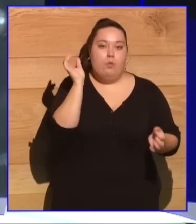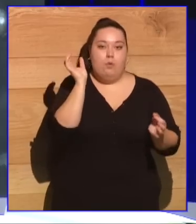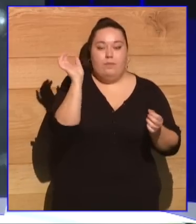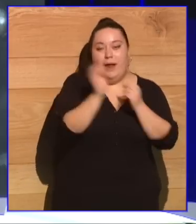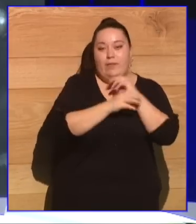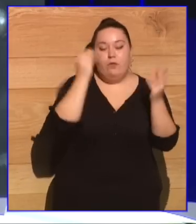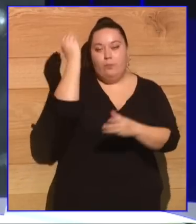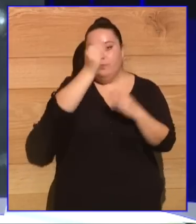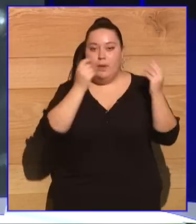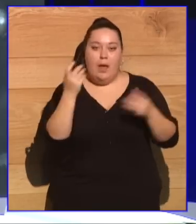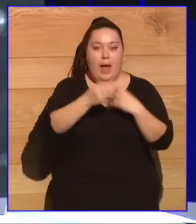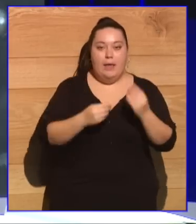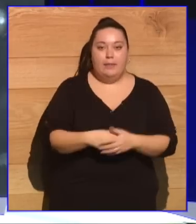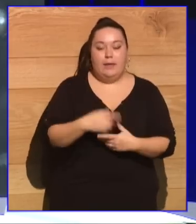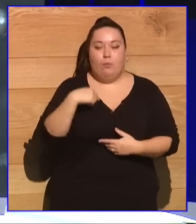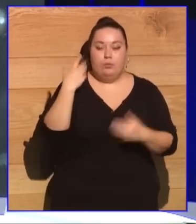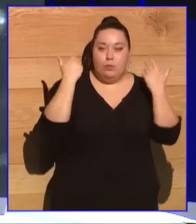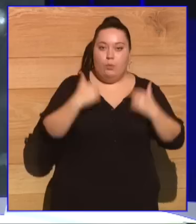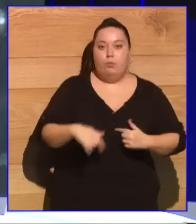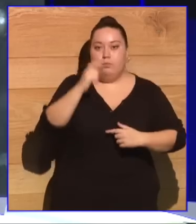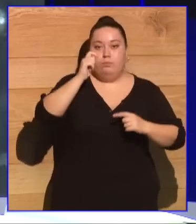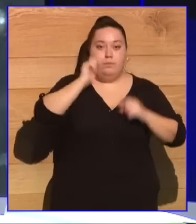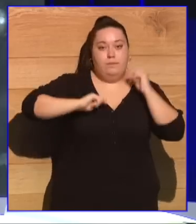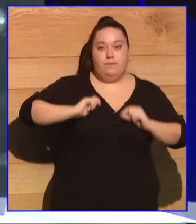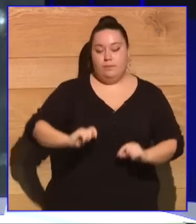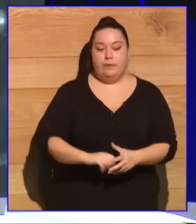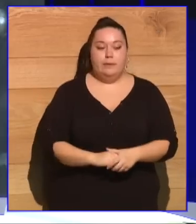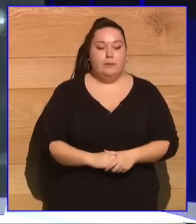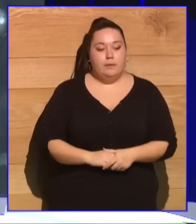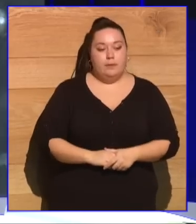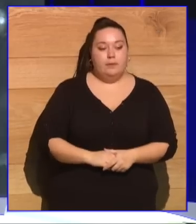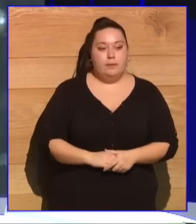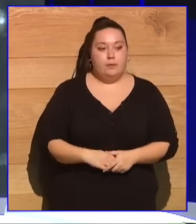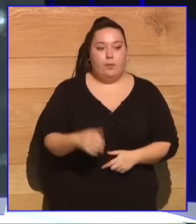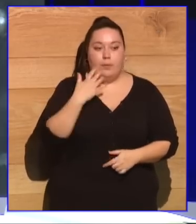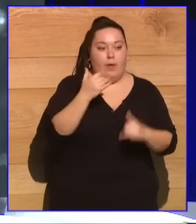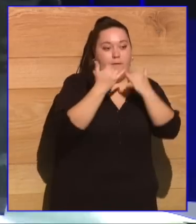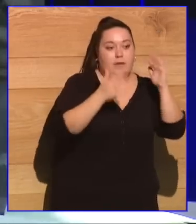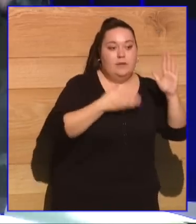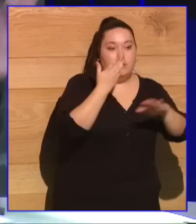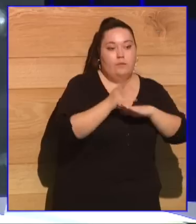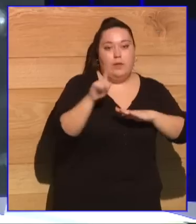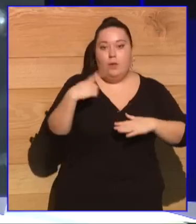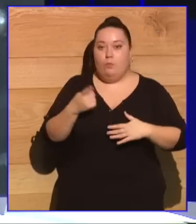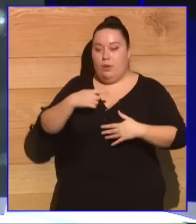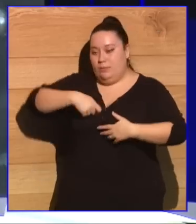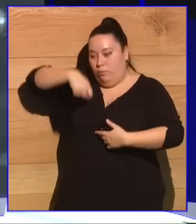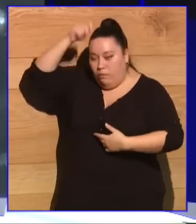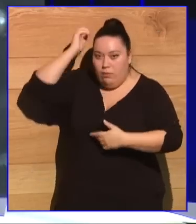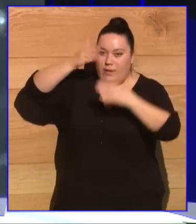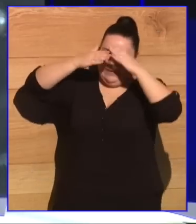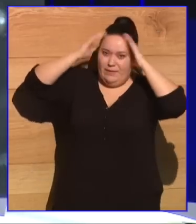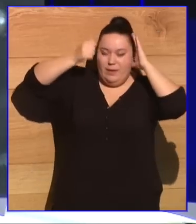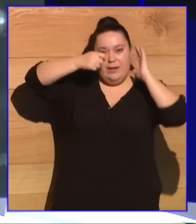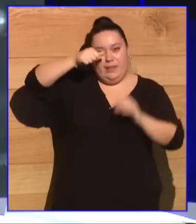luego hablaremos también de eso, el cuerpo entero. En fin, Syd Barrett dejó una fiesta y volvió al cabo de un rato completamente rapado, la cabeza y todo,